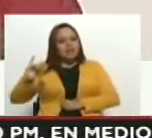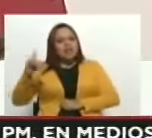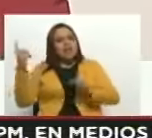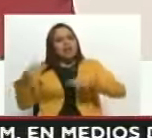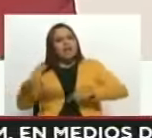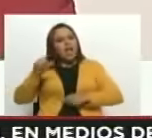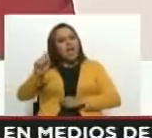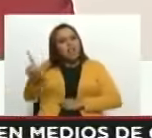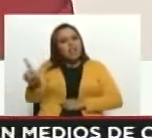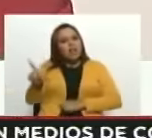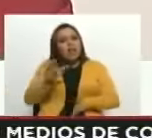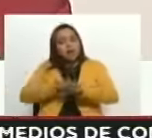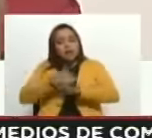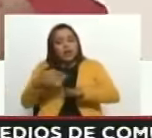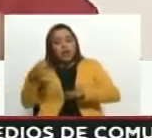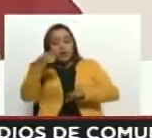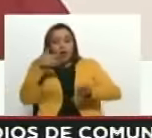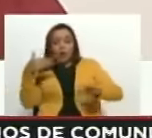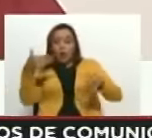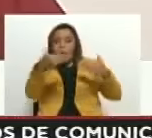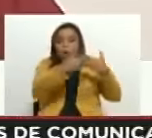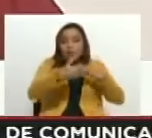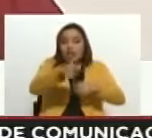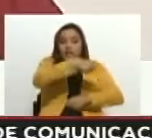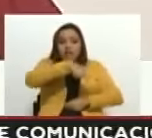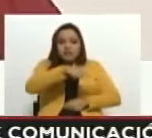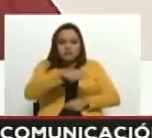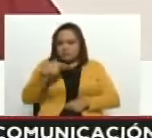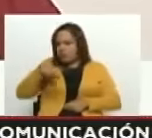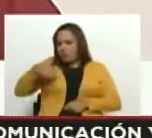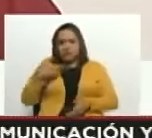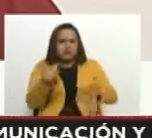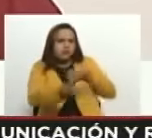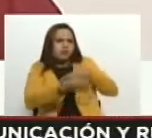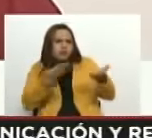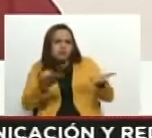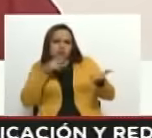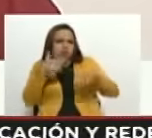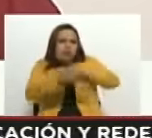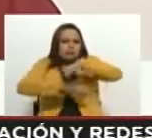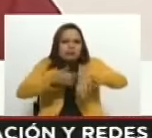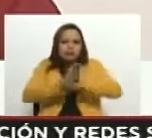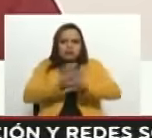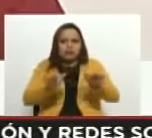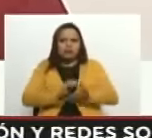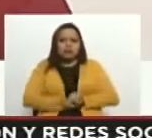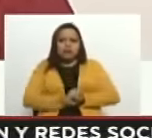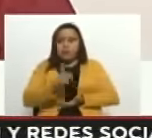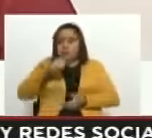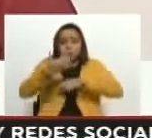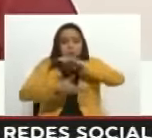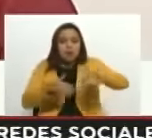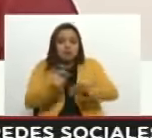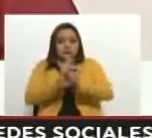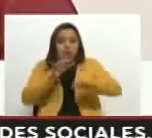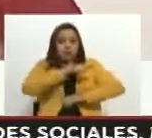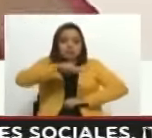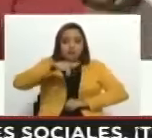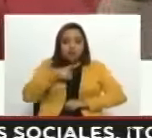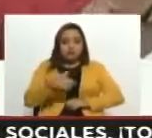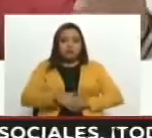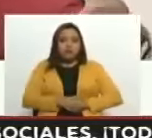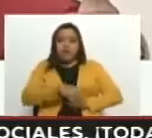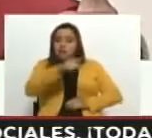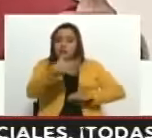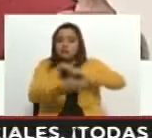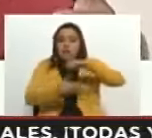No, porque es contra ellos. Porque eso a nosotros no nos afecta en nada. Eso no nos afecta a nosotros en nada. Es un